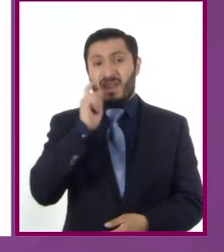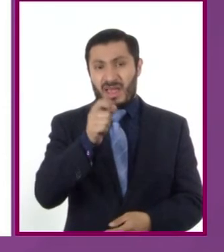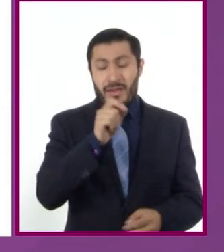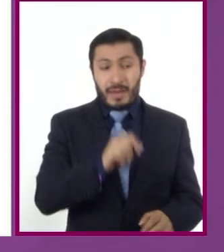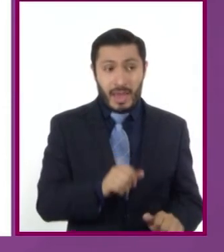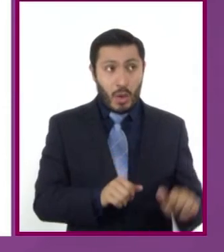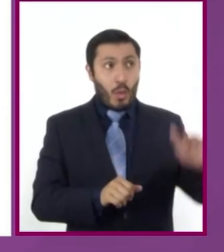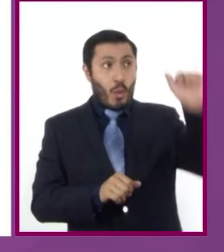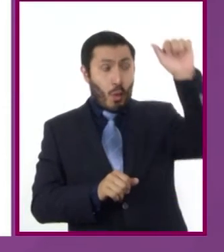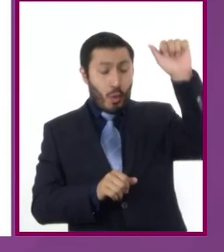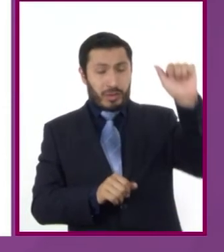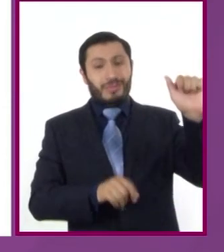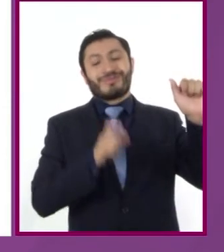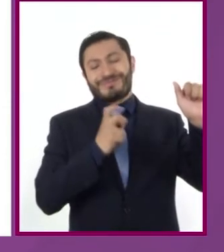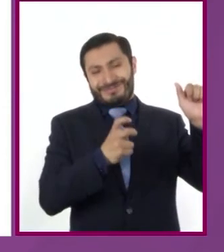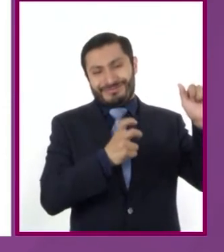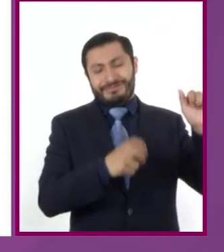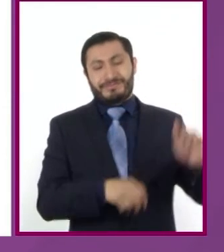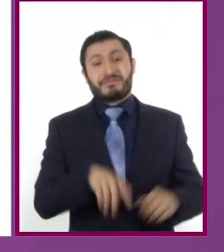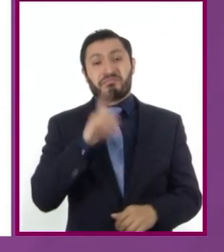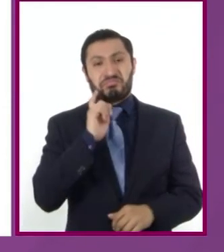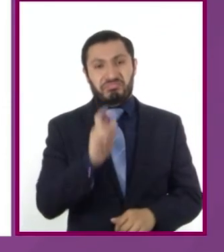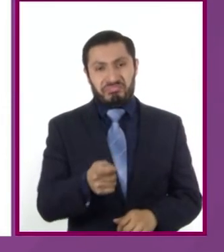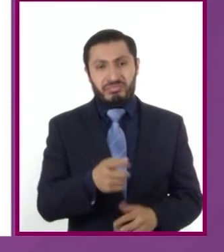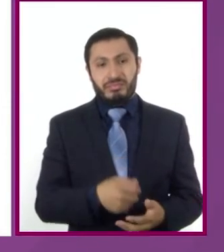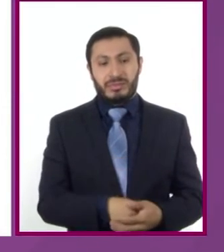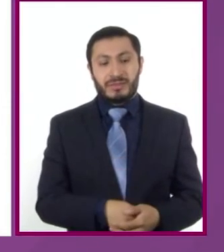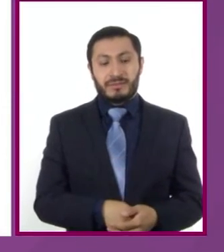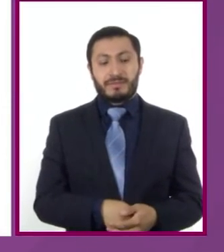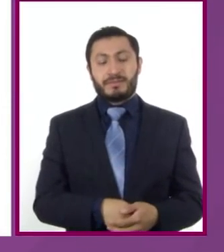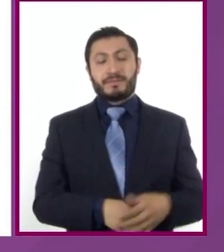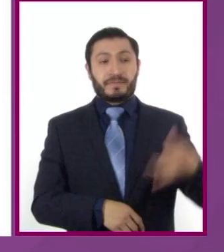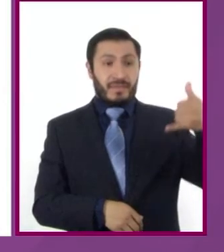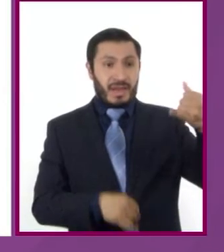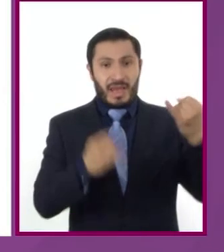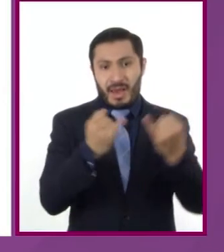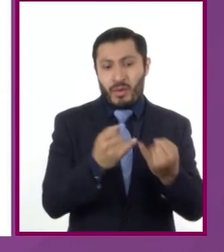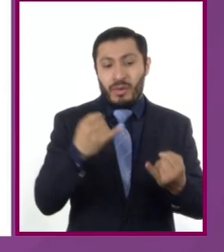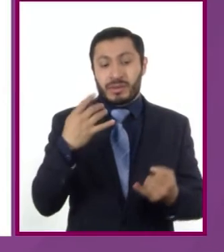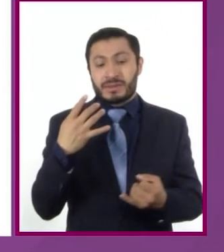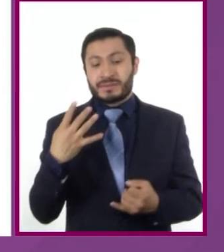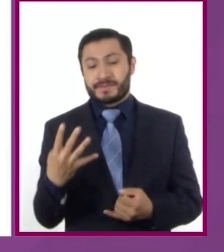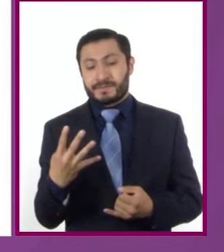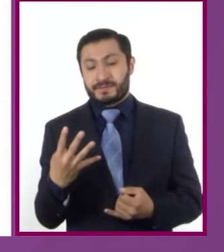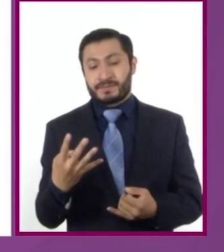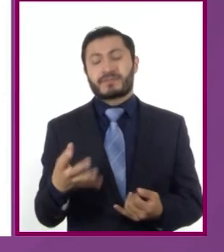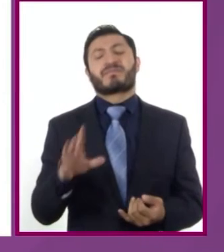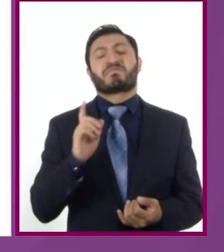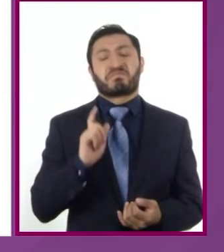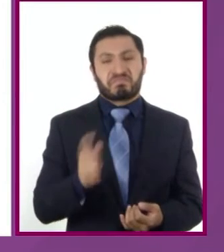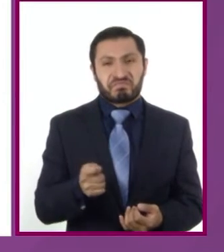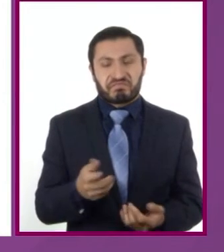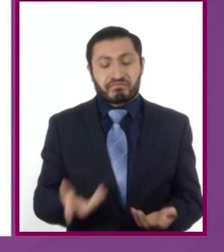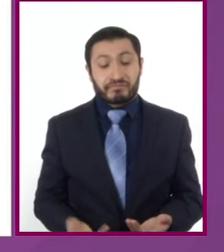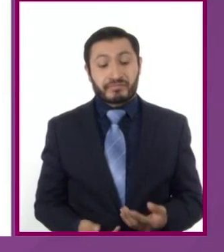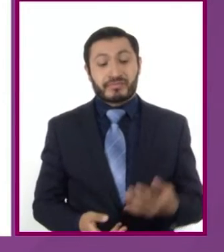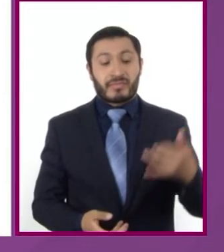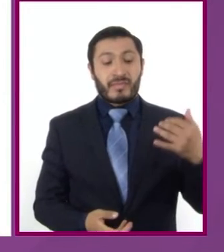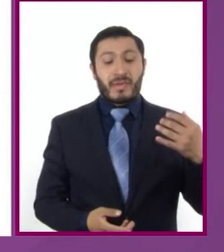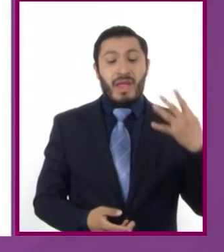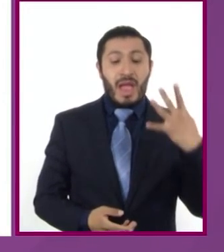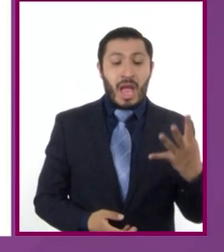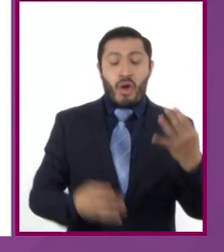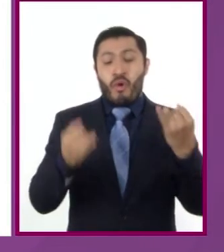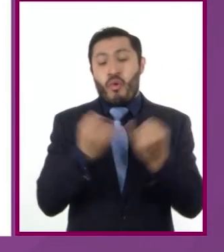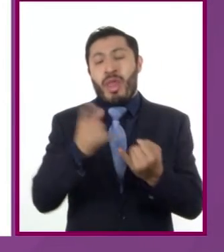rectángulo, en la expresión, es decir, y igual a 4. Nos queda 4